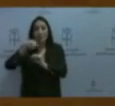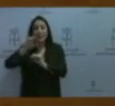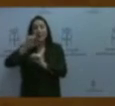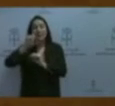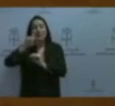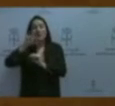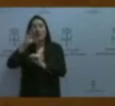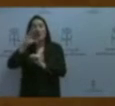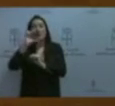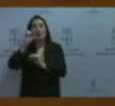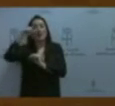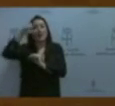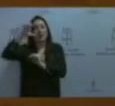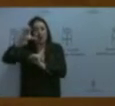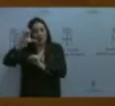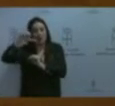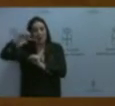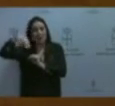comercial que